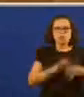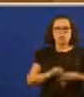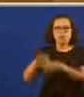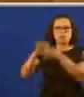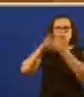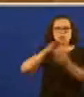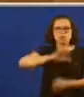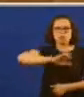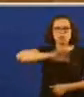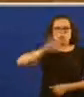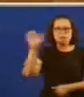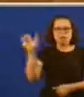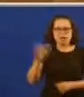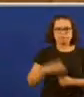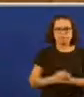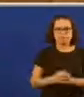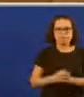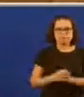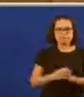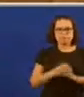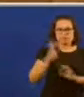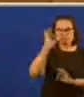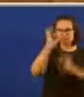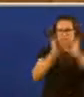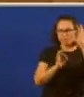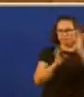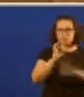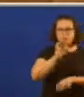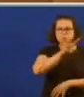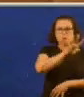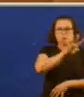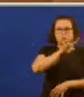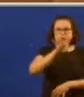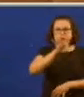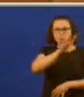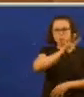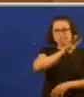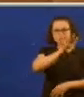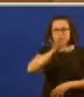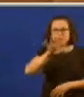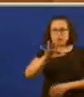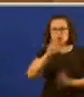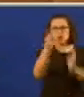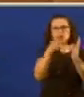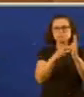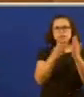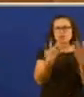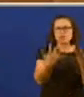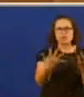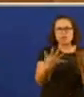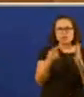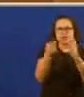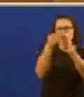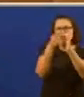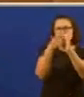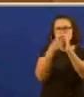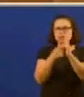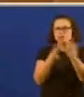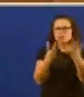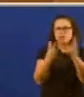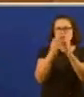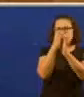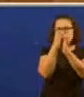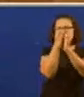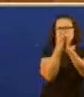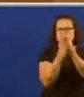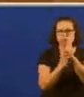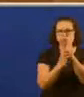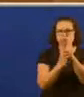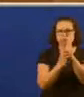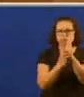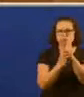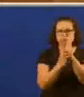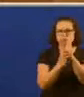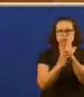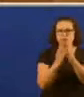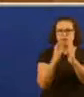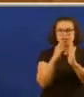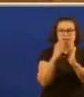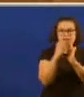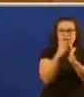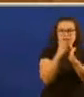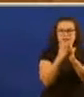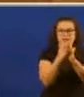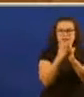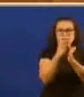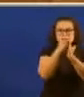pasamos dun índice de 45 en 2010 a descender sete puntos non incrementamos descendemos señor Feijó